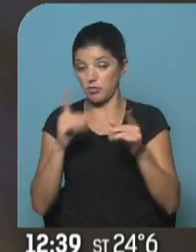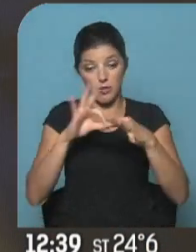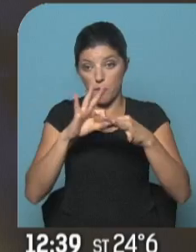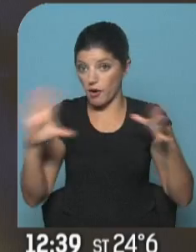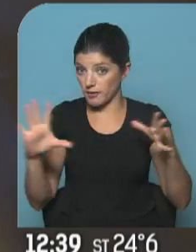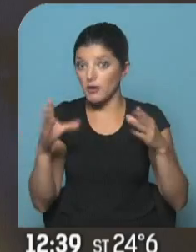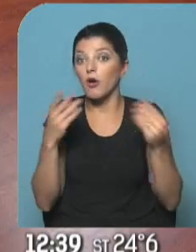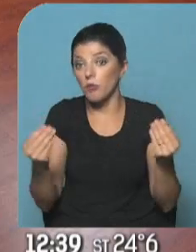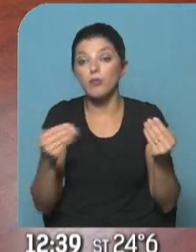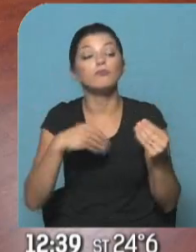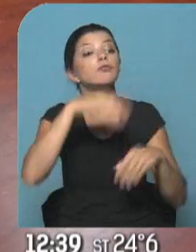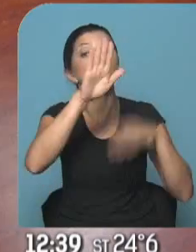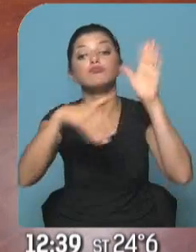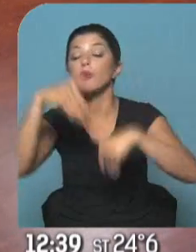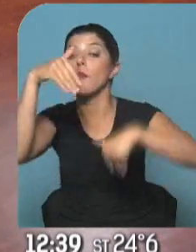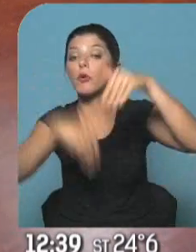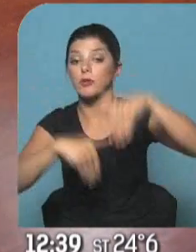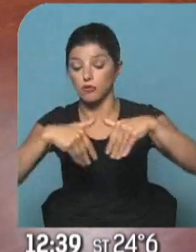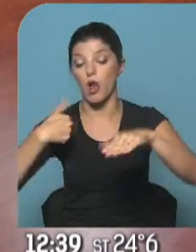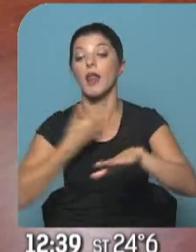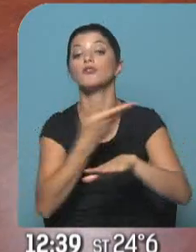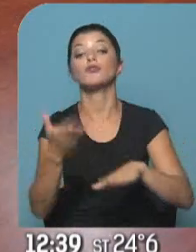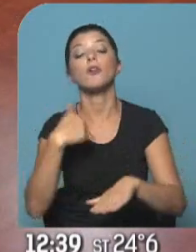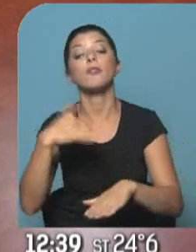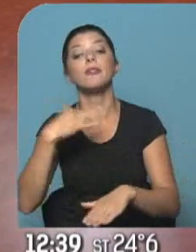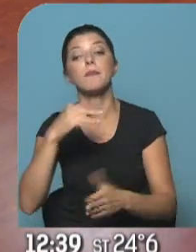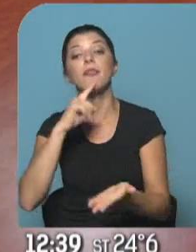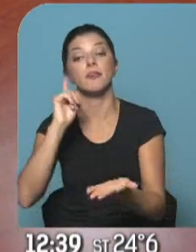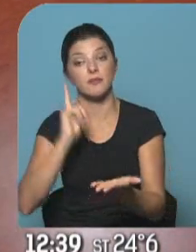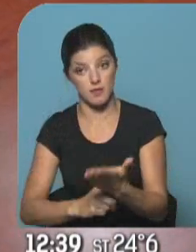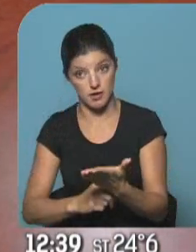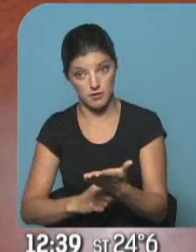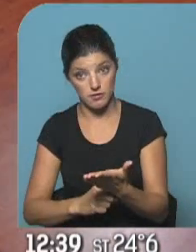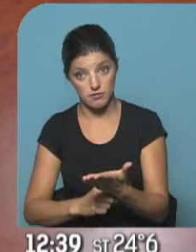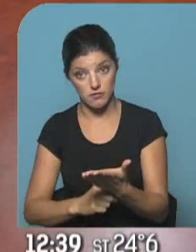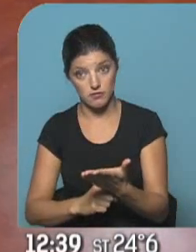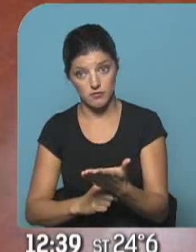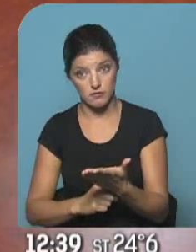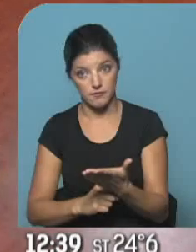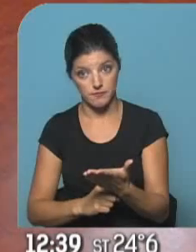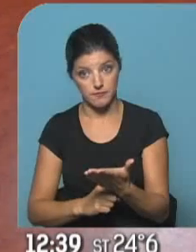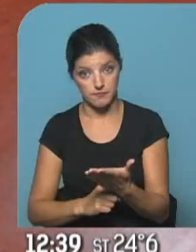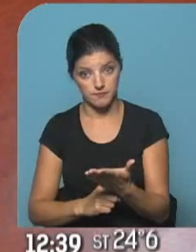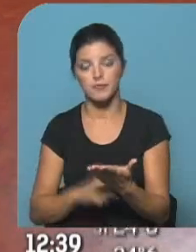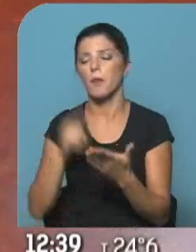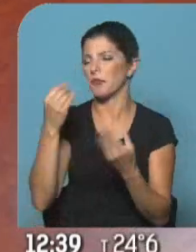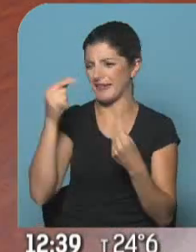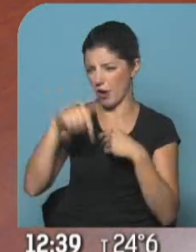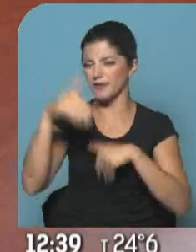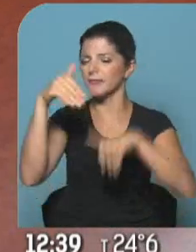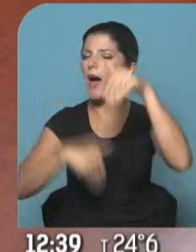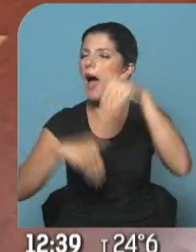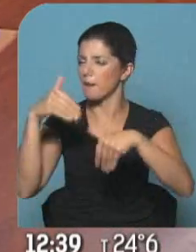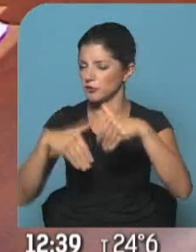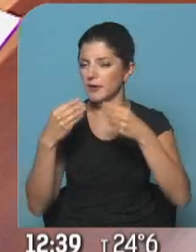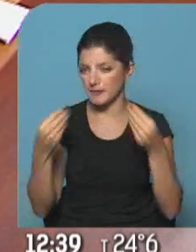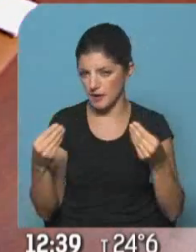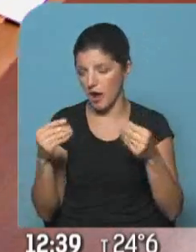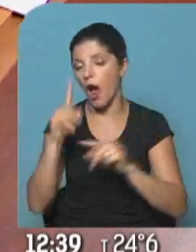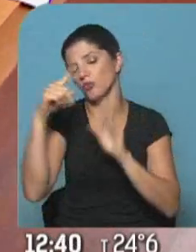de un plebiscito en el que la sociedad ecuatoriana decidirá o no si quiere darle chance, porque lo que se está votando en el plebiscito, más allá de algunas